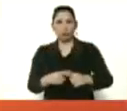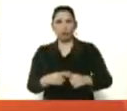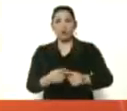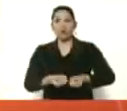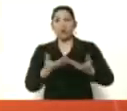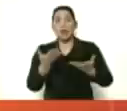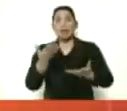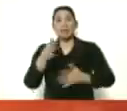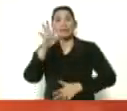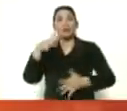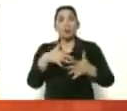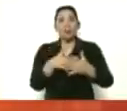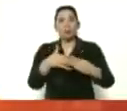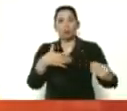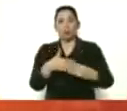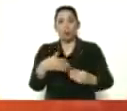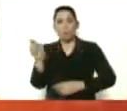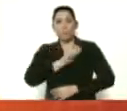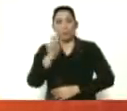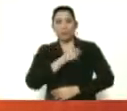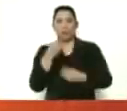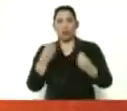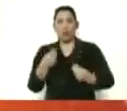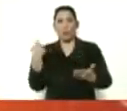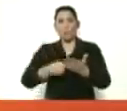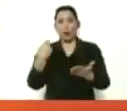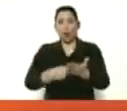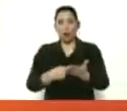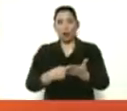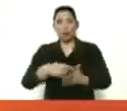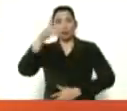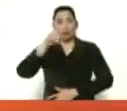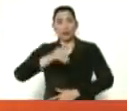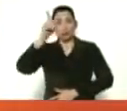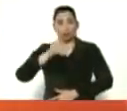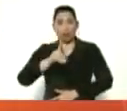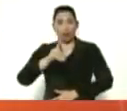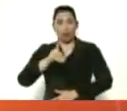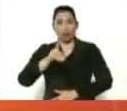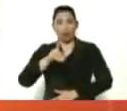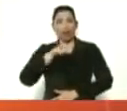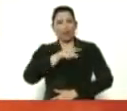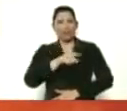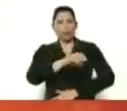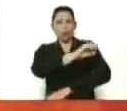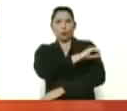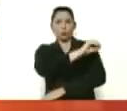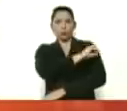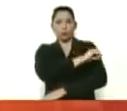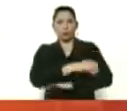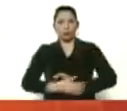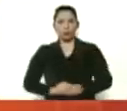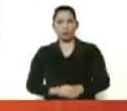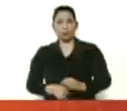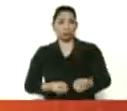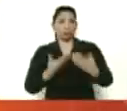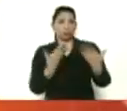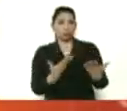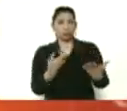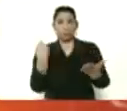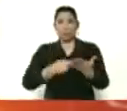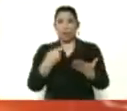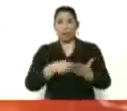dar $5,000 mensuales como sueldo a los diputados de esos partidos de derecha, que le van a dar un retroactivo